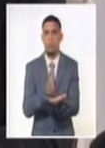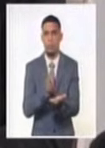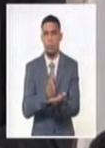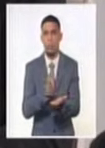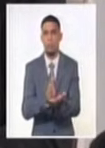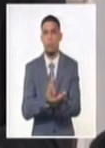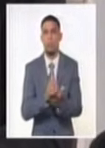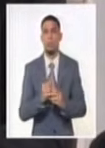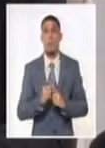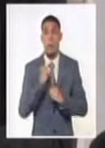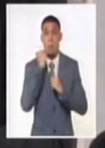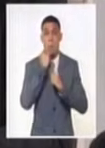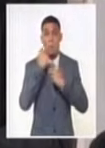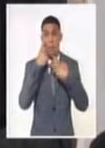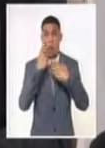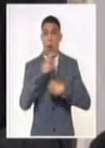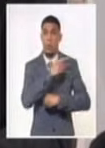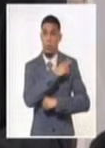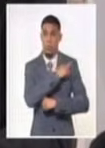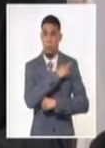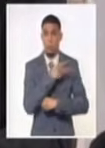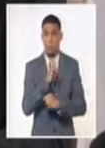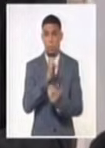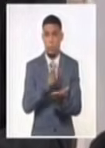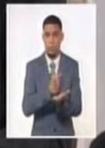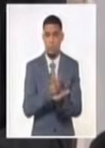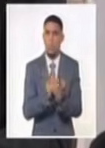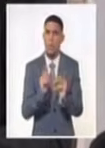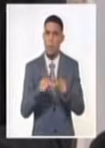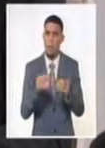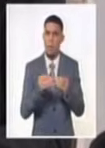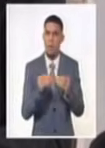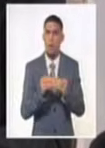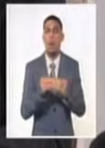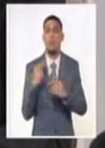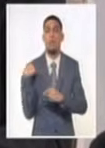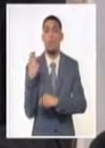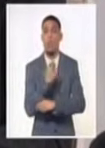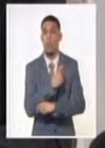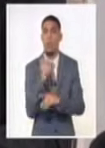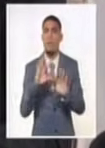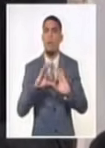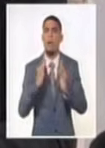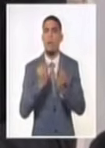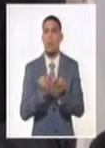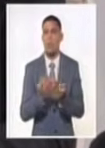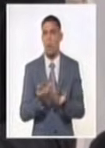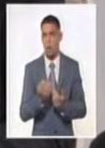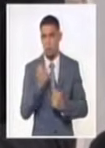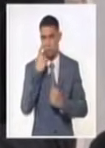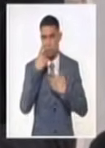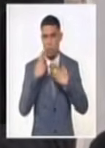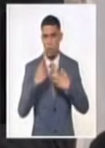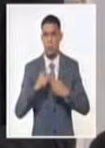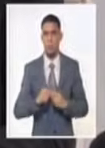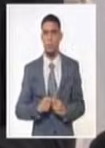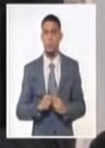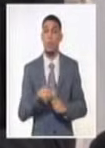autoridades educativas, incluye a los maestros, los profesores, los estudiantes, la familia, clave, y también las